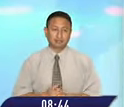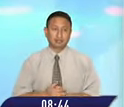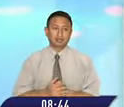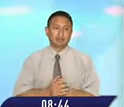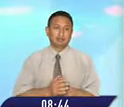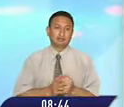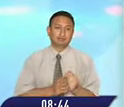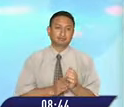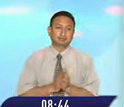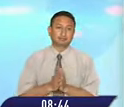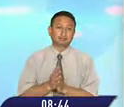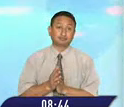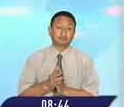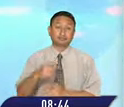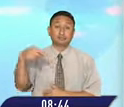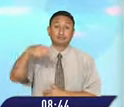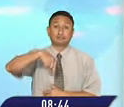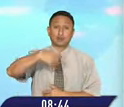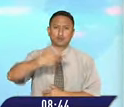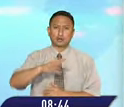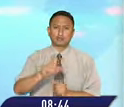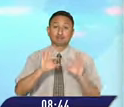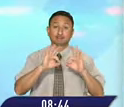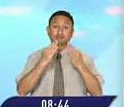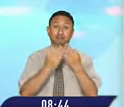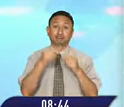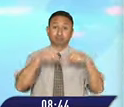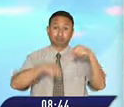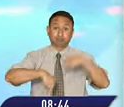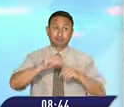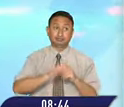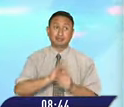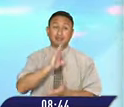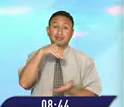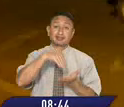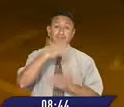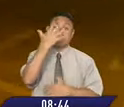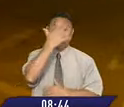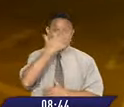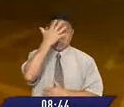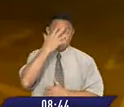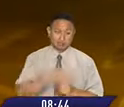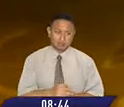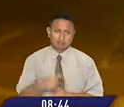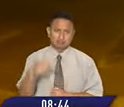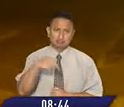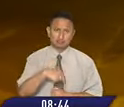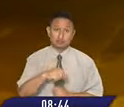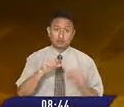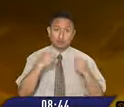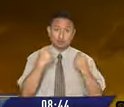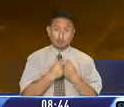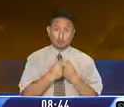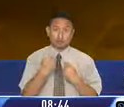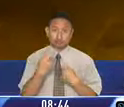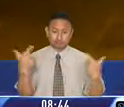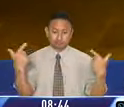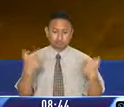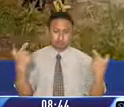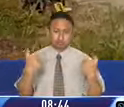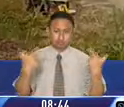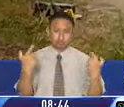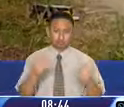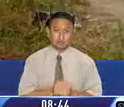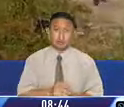Es la violencia en la que viven decenas de familias en el centro de la ciudad de Esmeraldas. Enfrentamientos entre bandas criminales ponen en